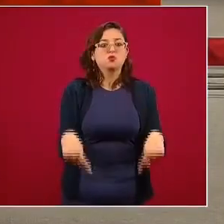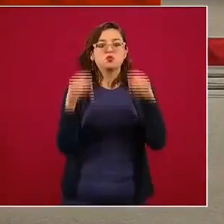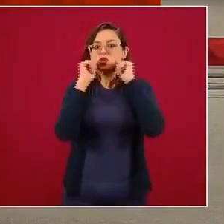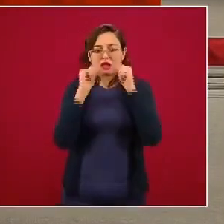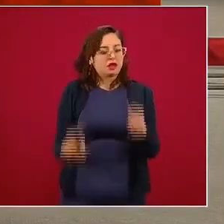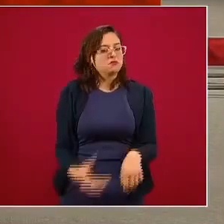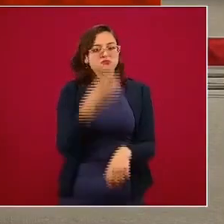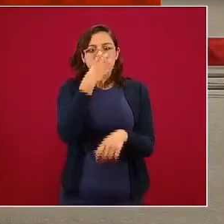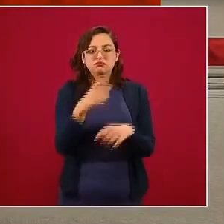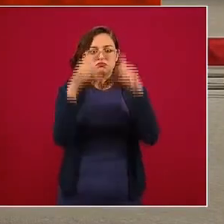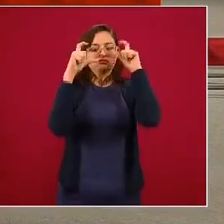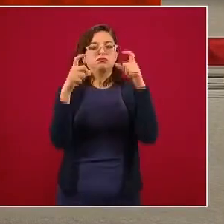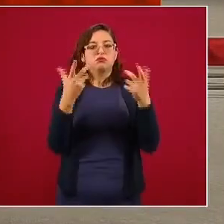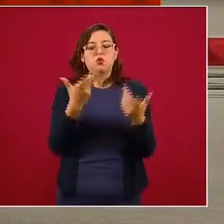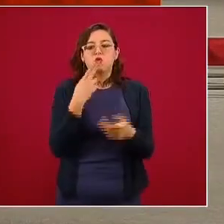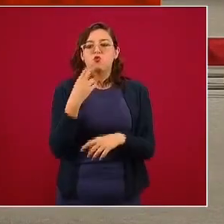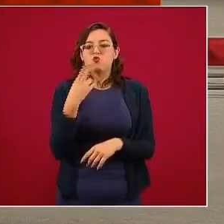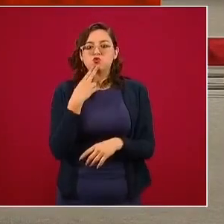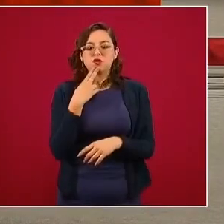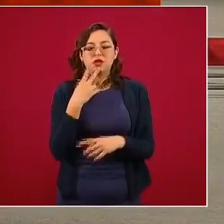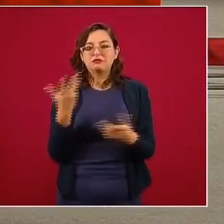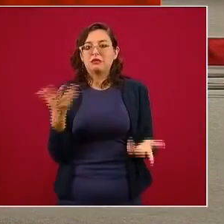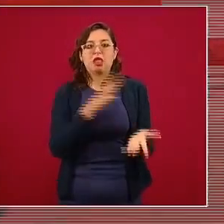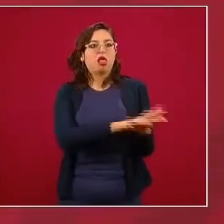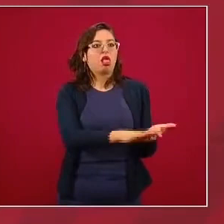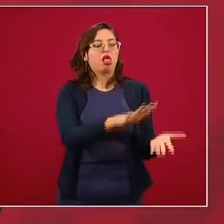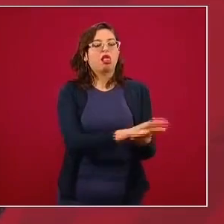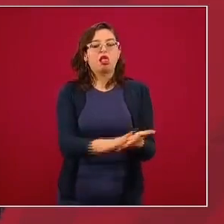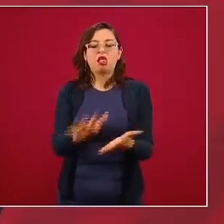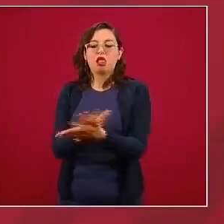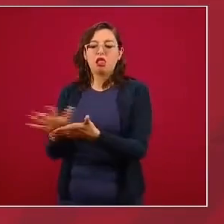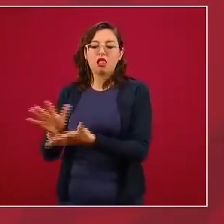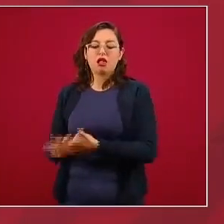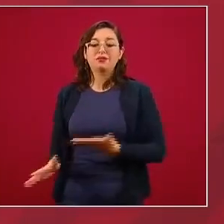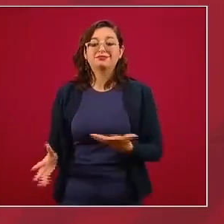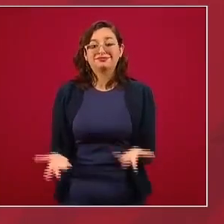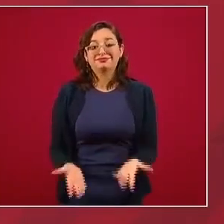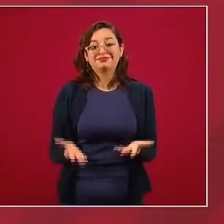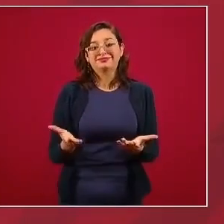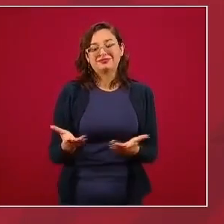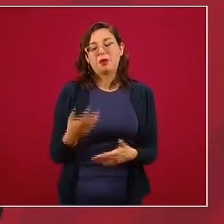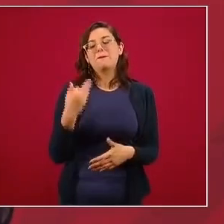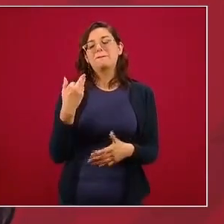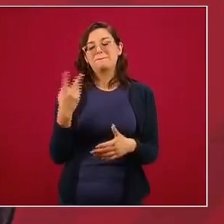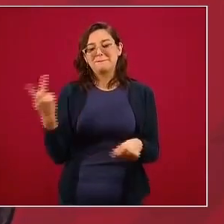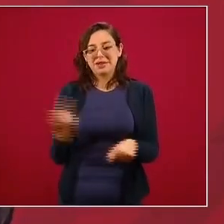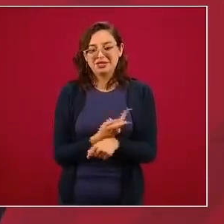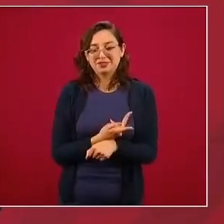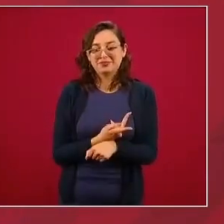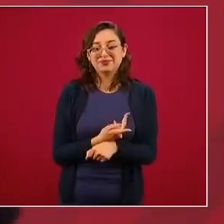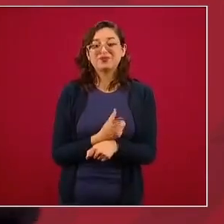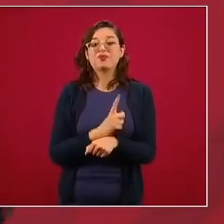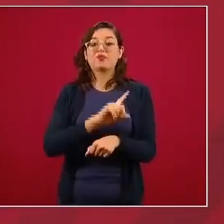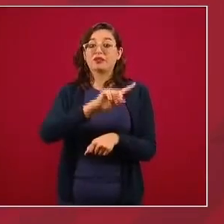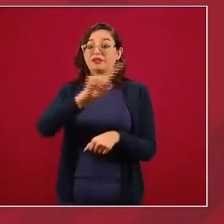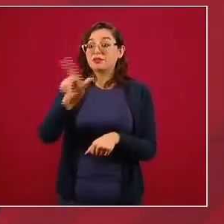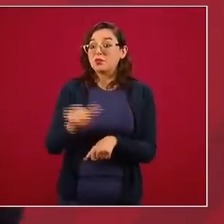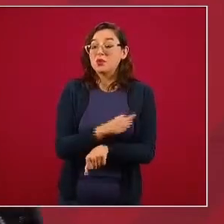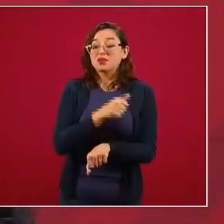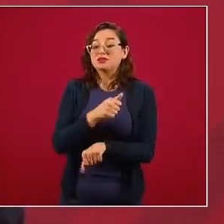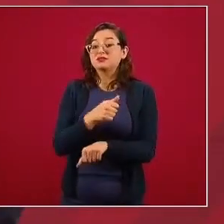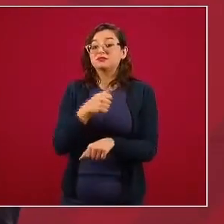y después había solamente otro tipo de equipos. Esa fue la fase 1 de la carencia. Luego vino el problema de un